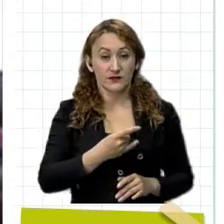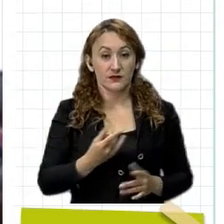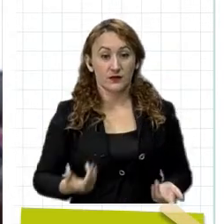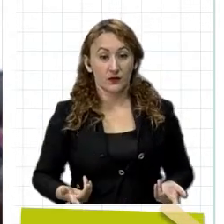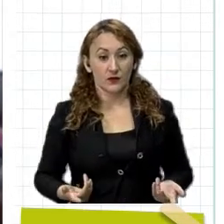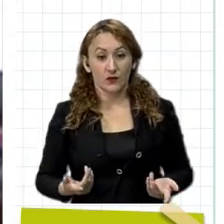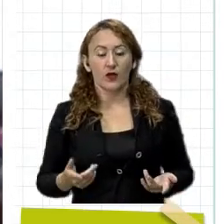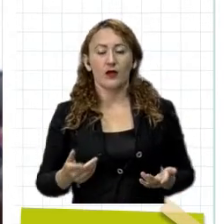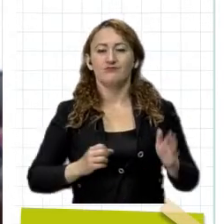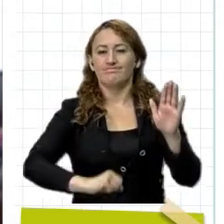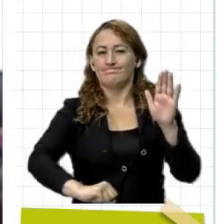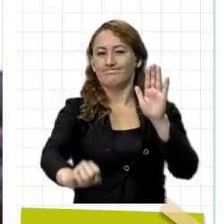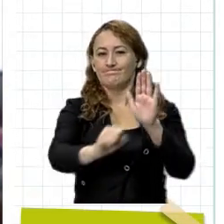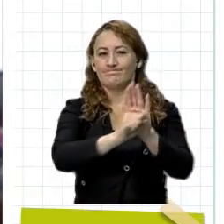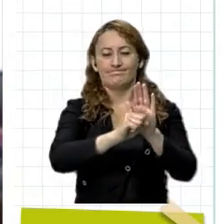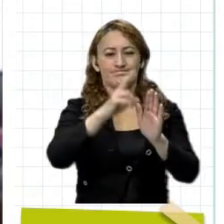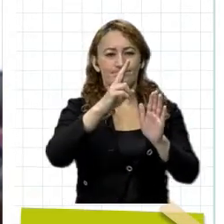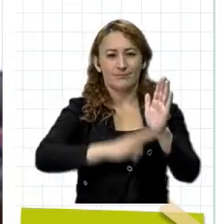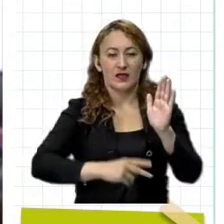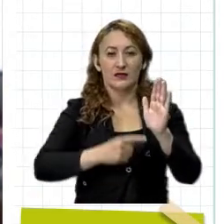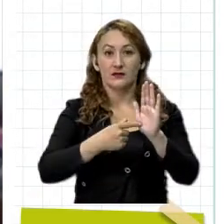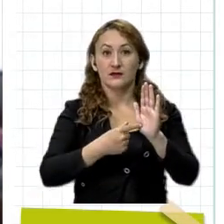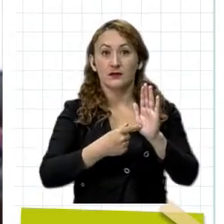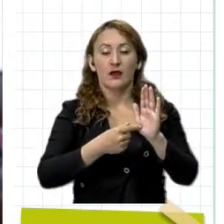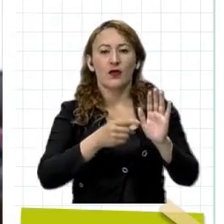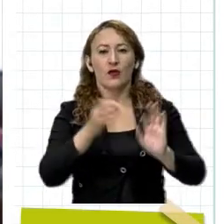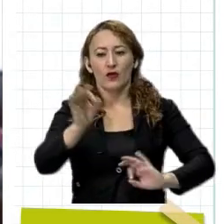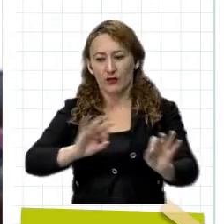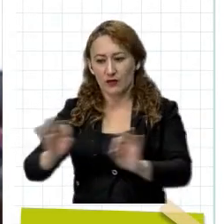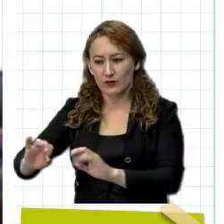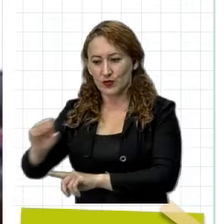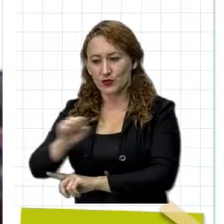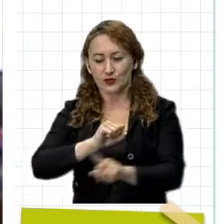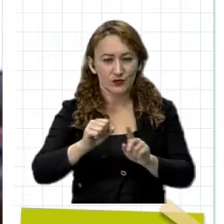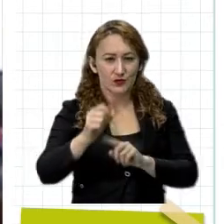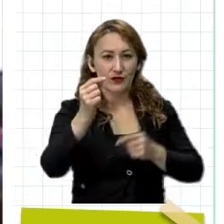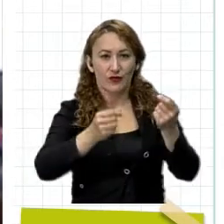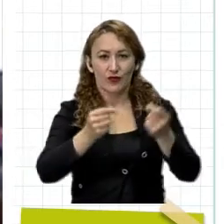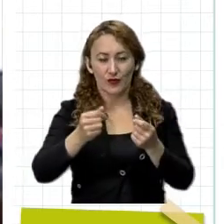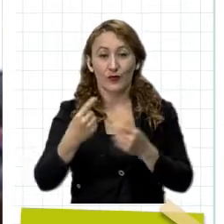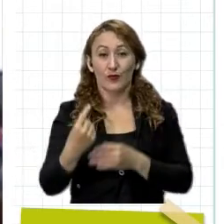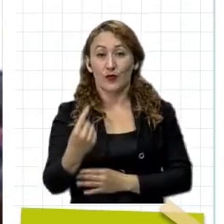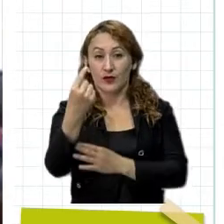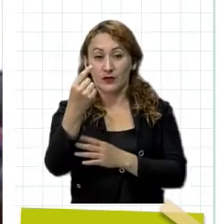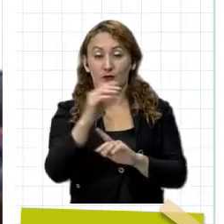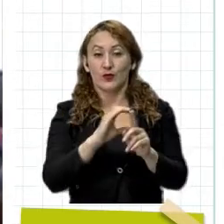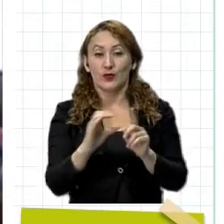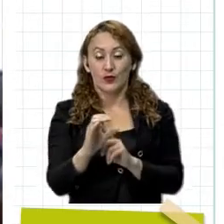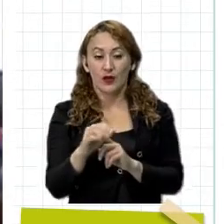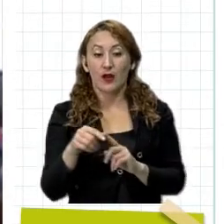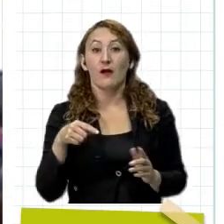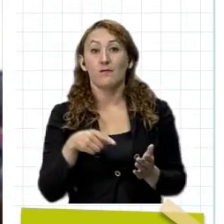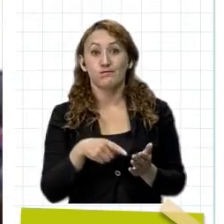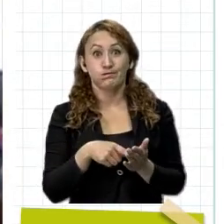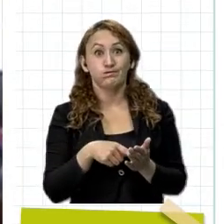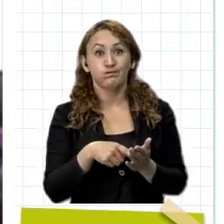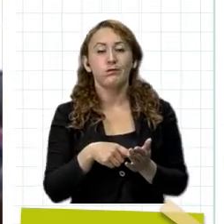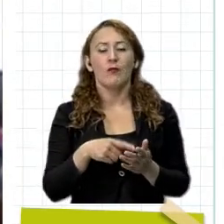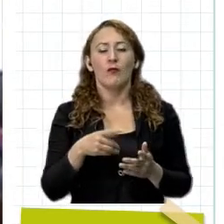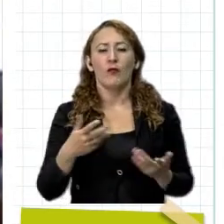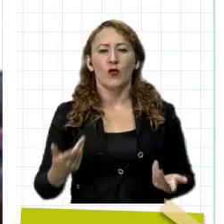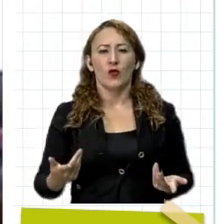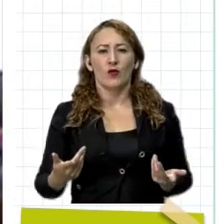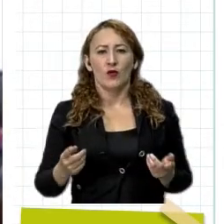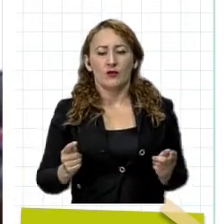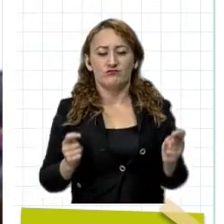llevan la impronta de un ordenamiento social, económico, político y cultural que ha asignado un lugar subordinado